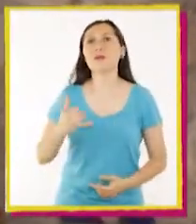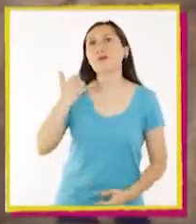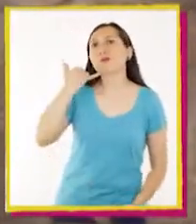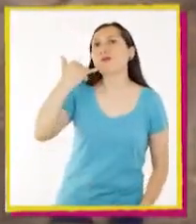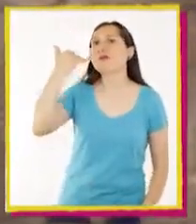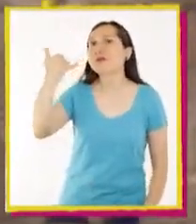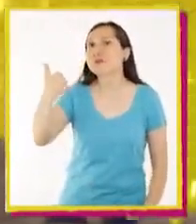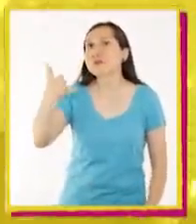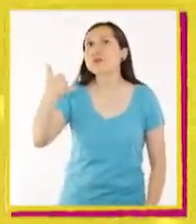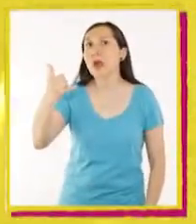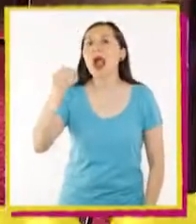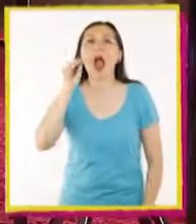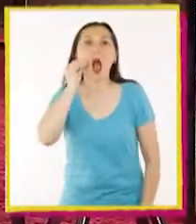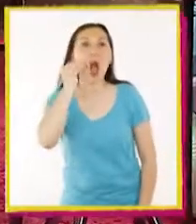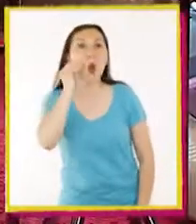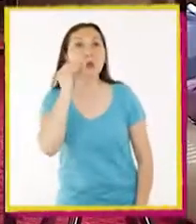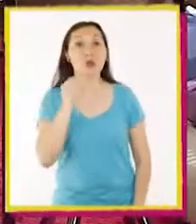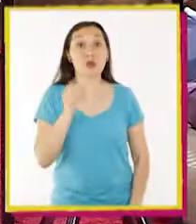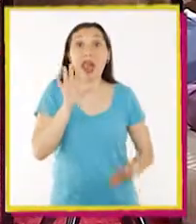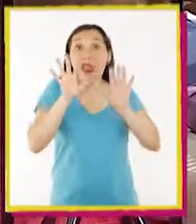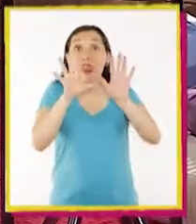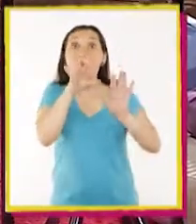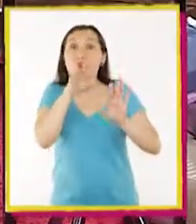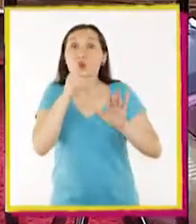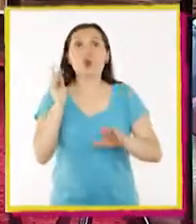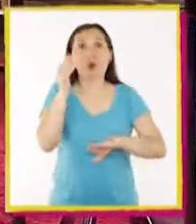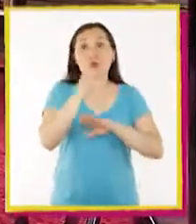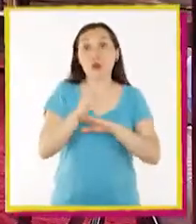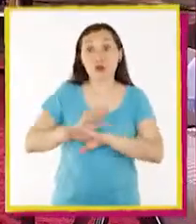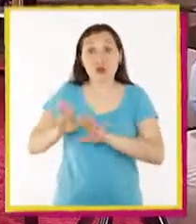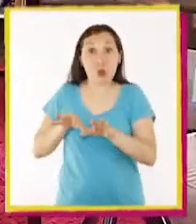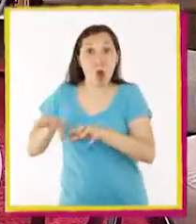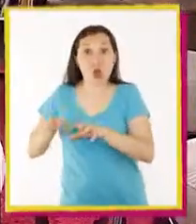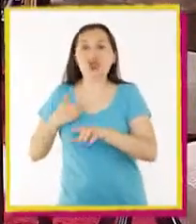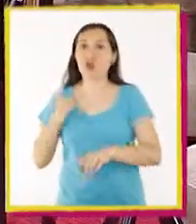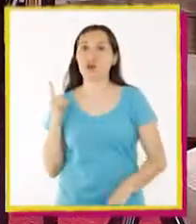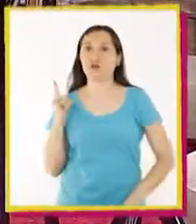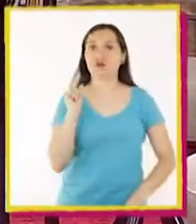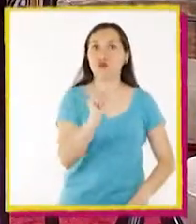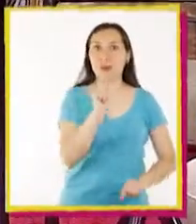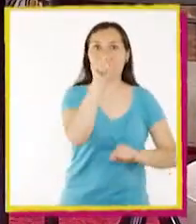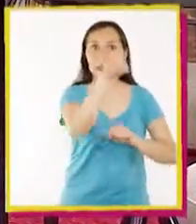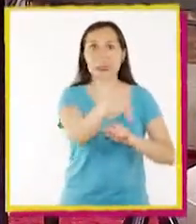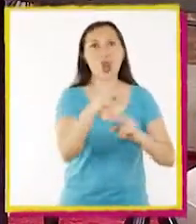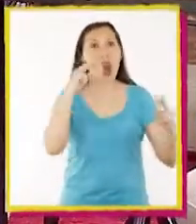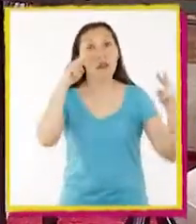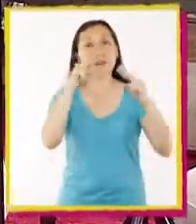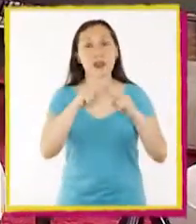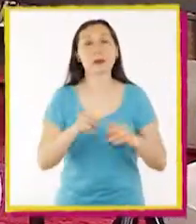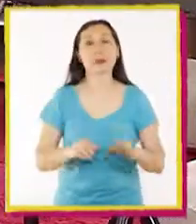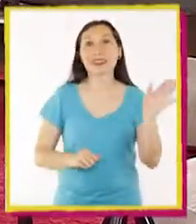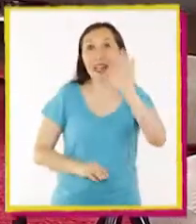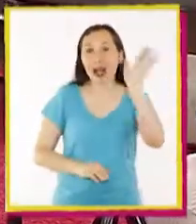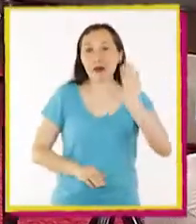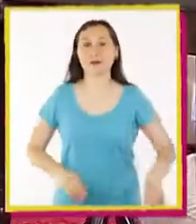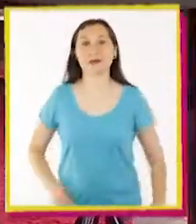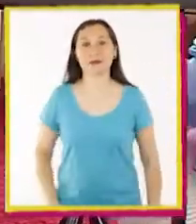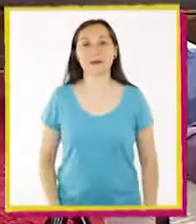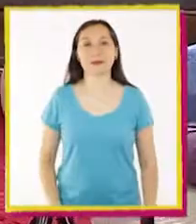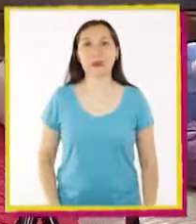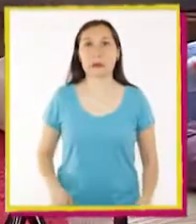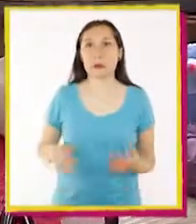¿Aló? ¿Agustina? Salgo en 10 minutos. Estoy terminando una cosa y me voy para allá. ¡Nos vemos! Ya,